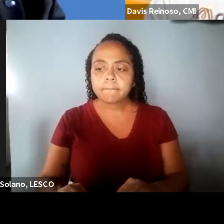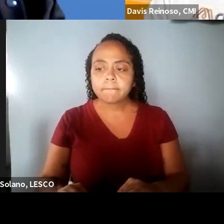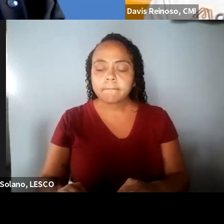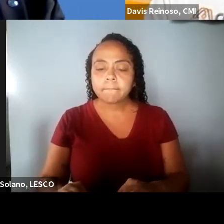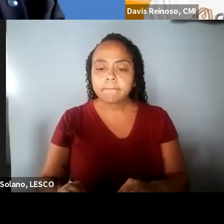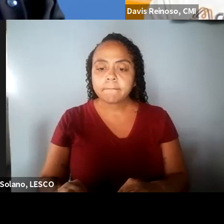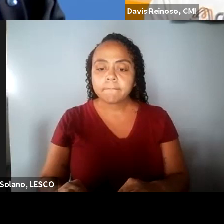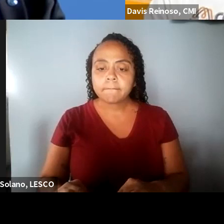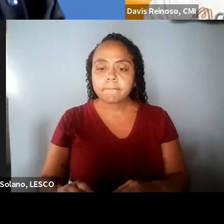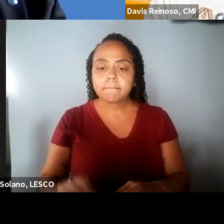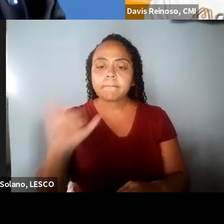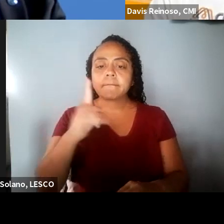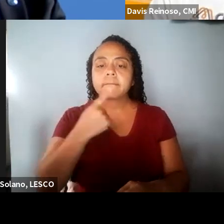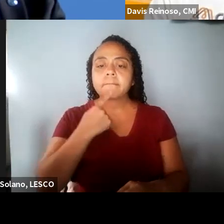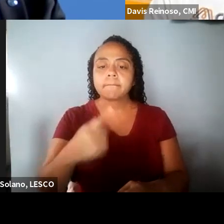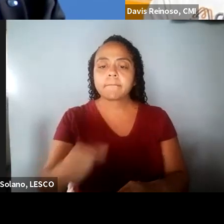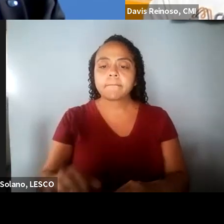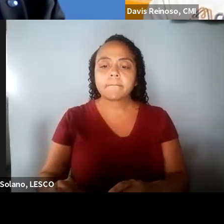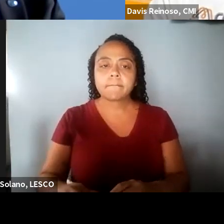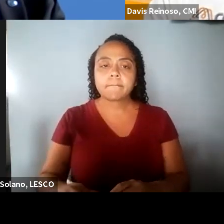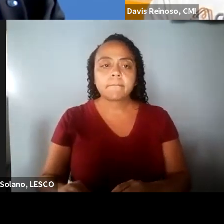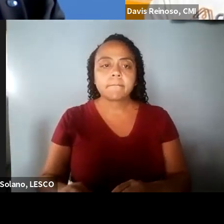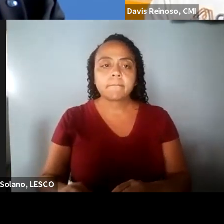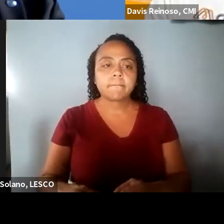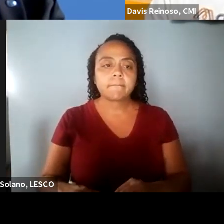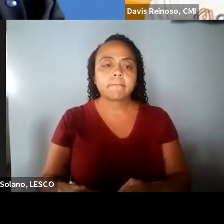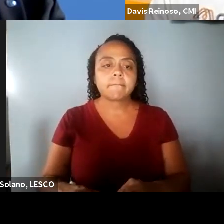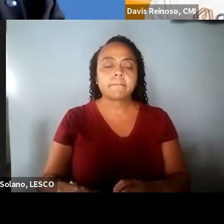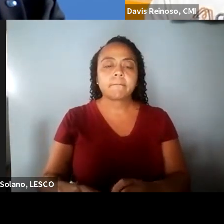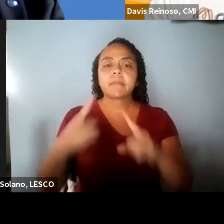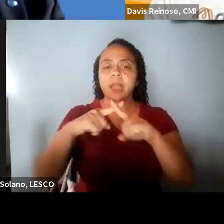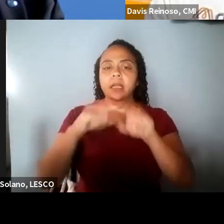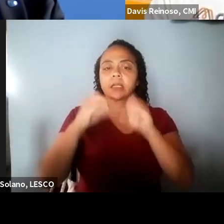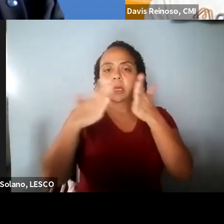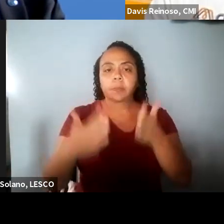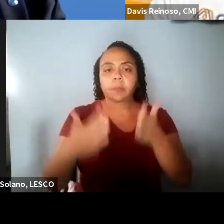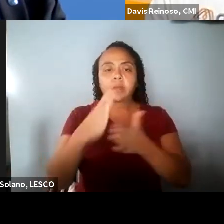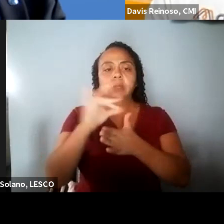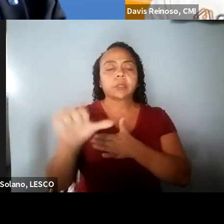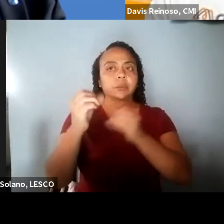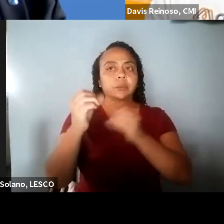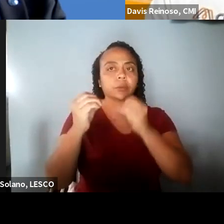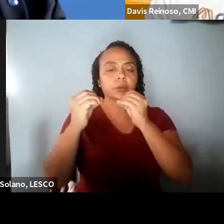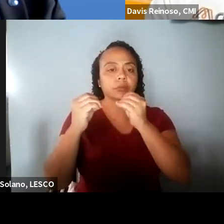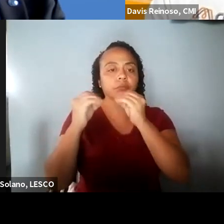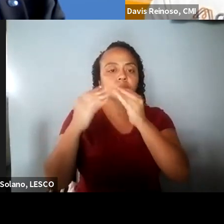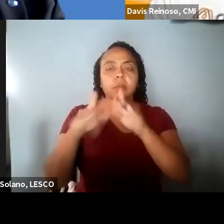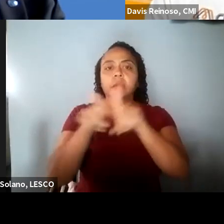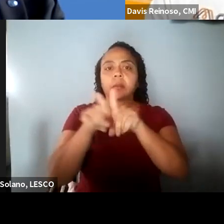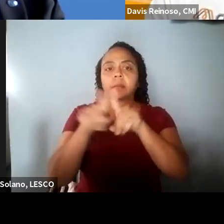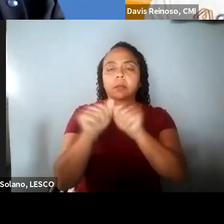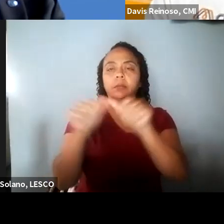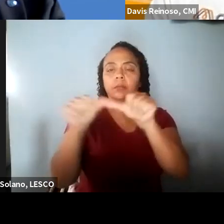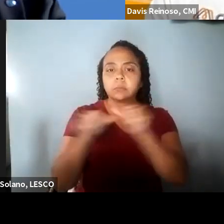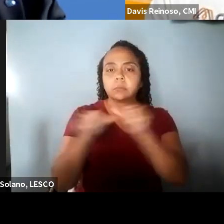lo menciona con parte de la academia desde alumnos exalumnos y otros académicos también con el sector con